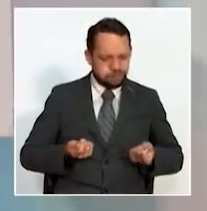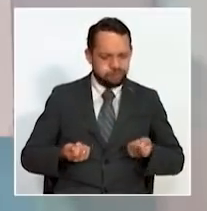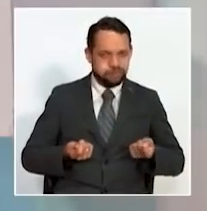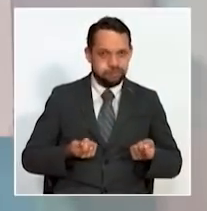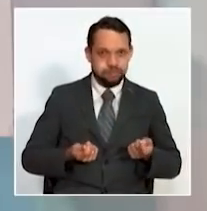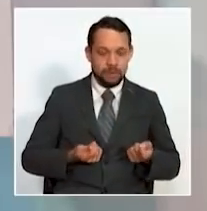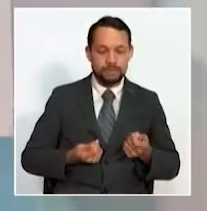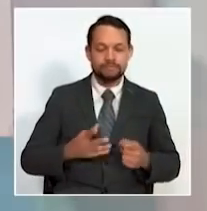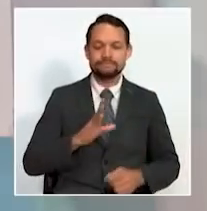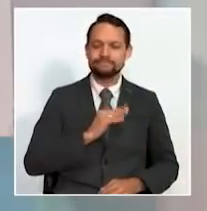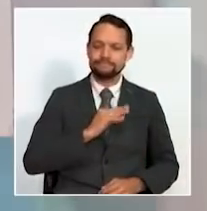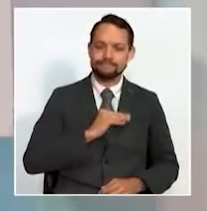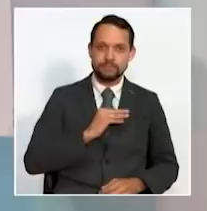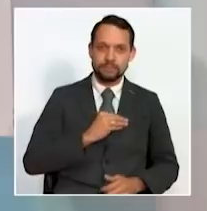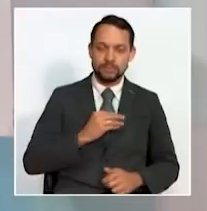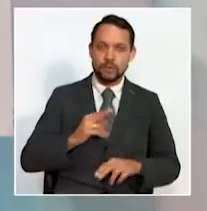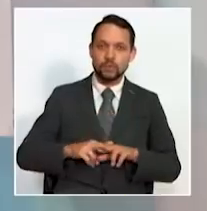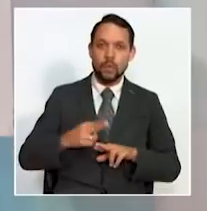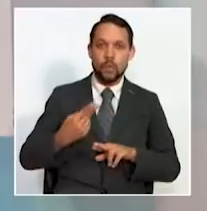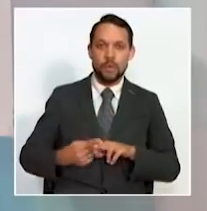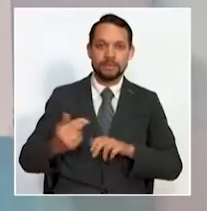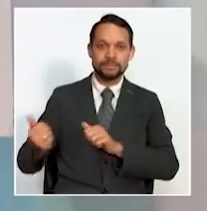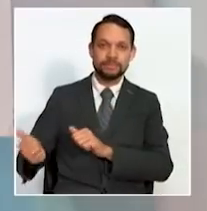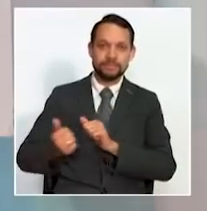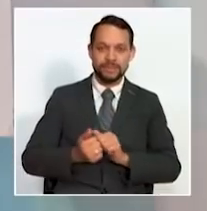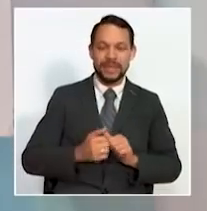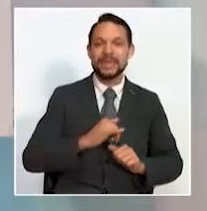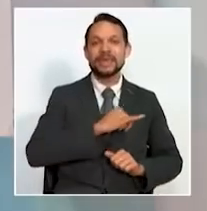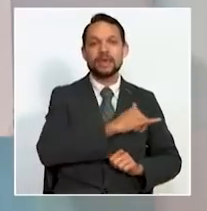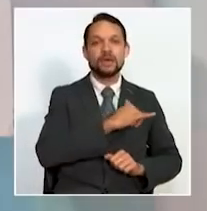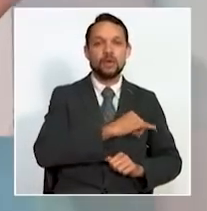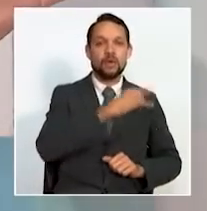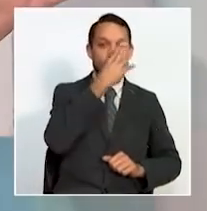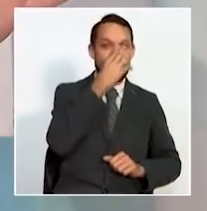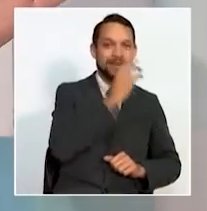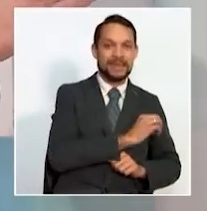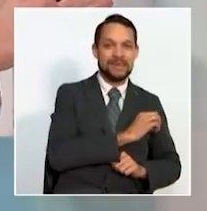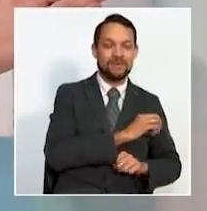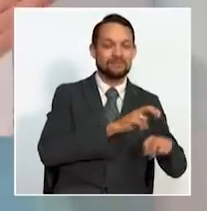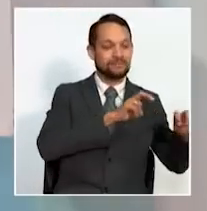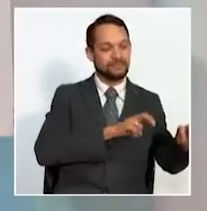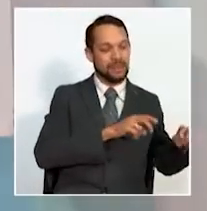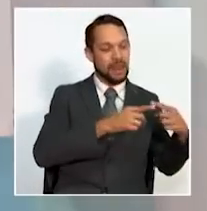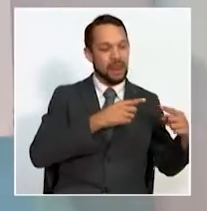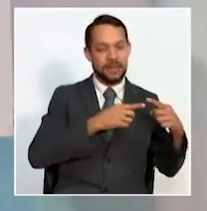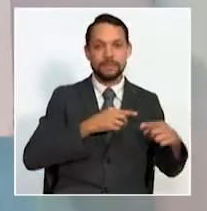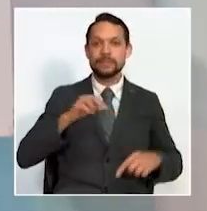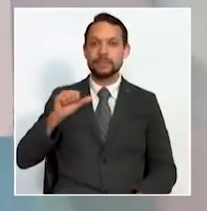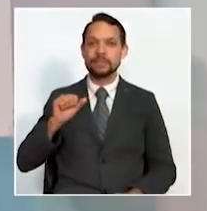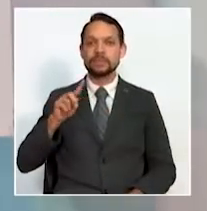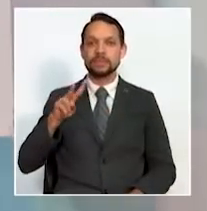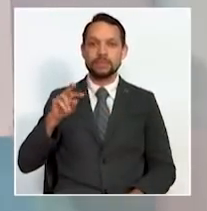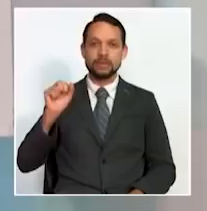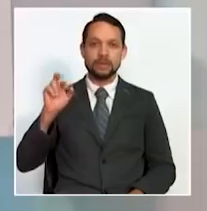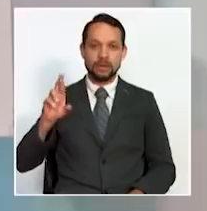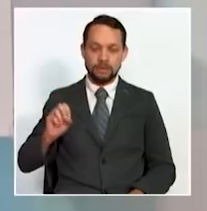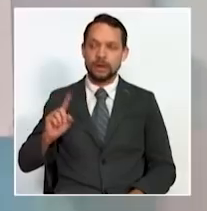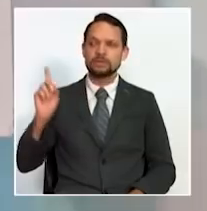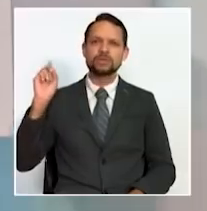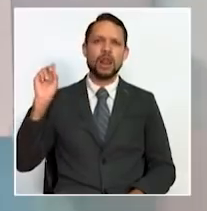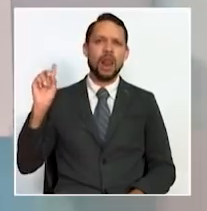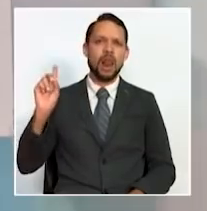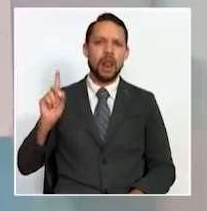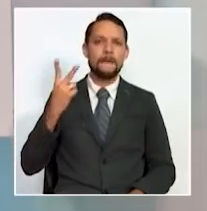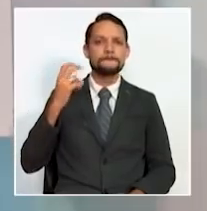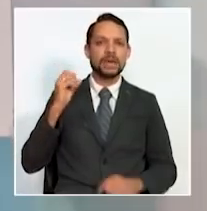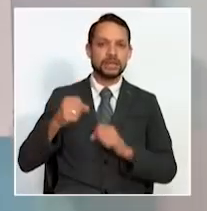qué alegría yo poder hacer estos programas como lo hago con mi hijo, hacerlo con mi sobrino, con Álvaro Augusto. Llevo trabajando a mi lado más de